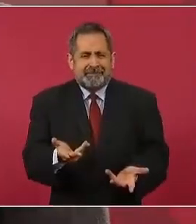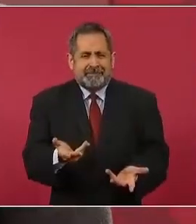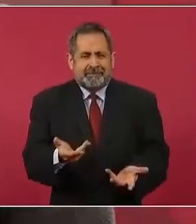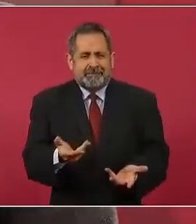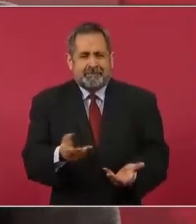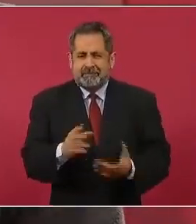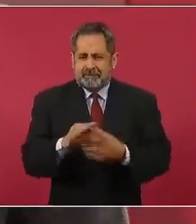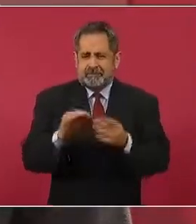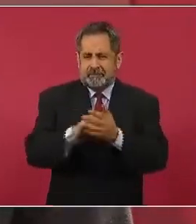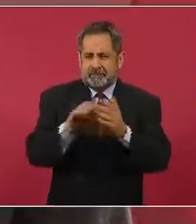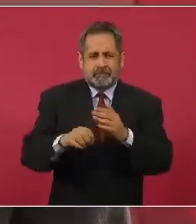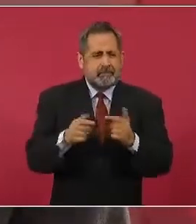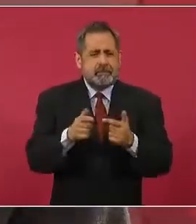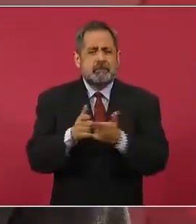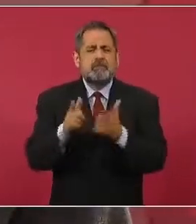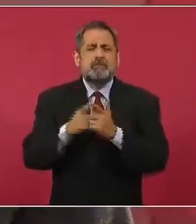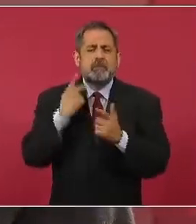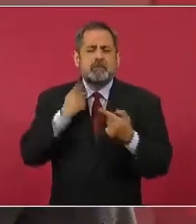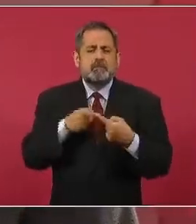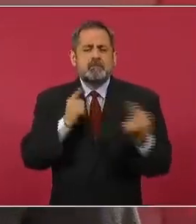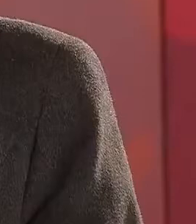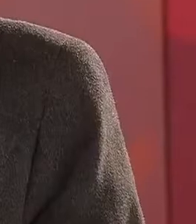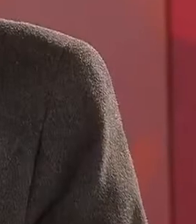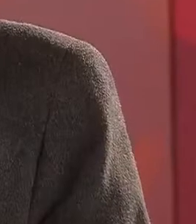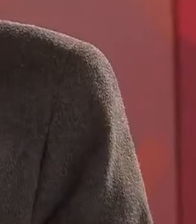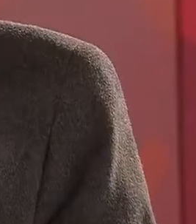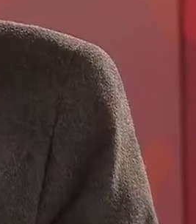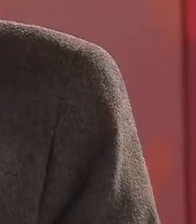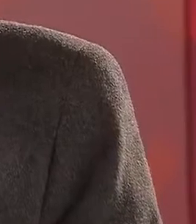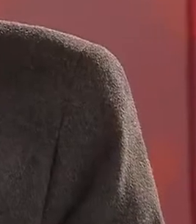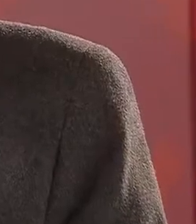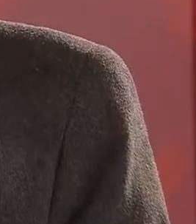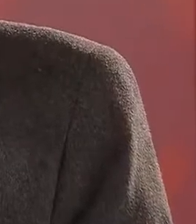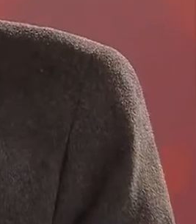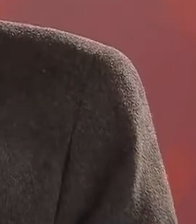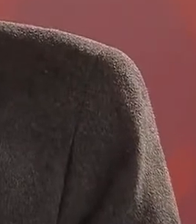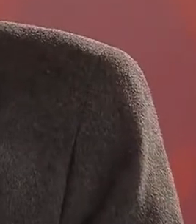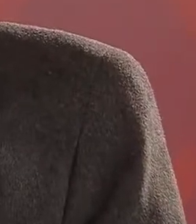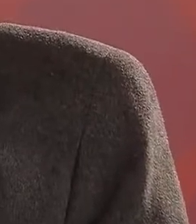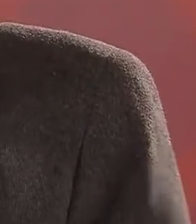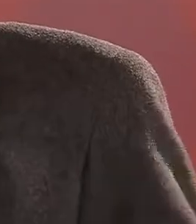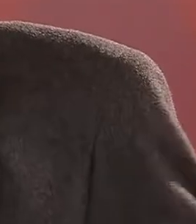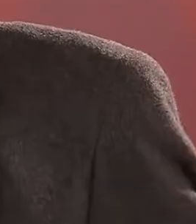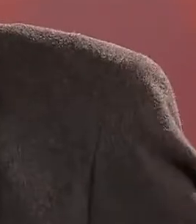Es el mejor método, el método democrático.